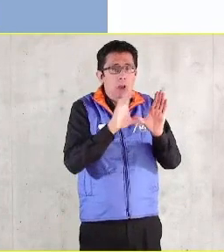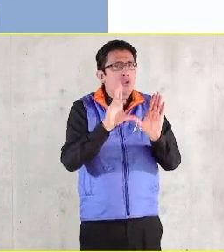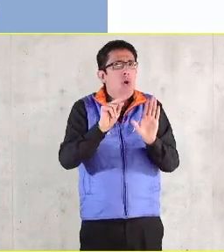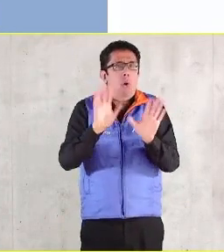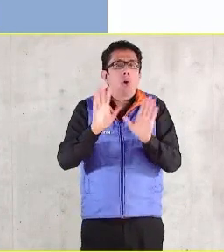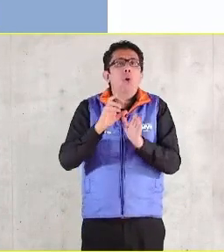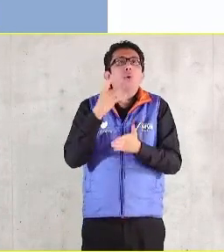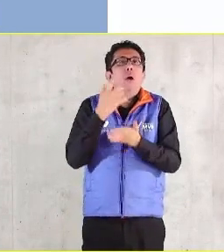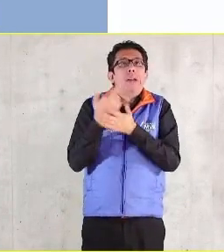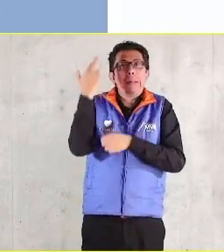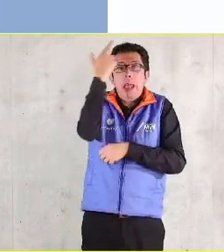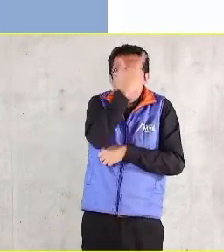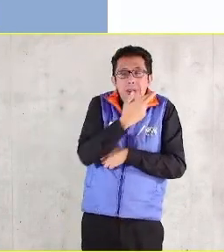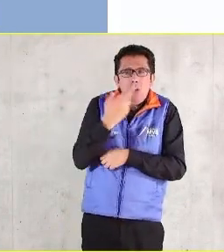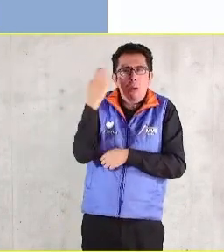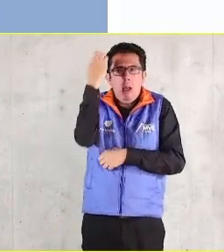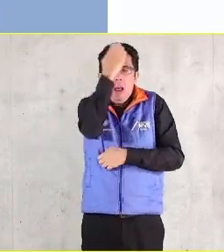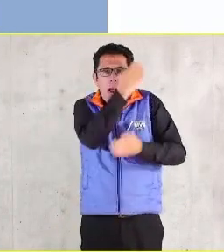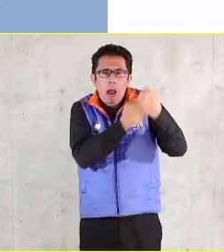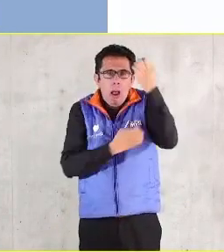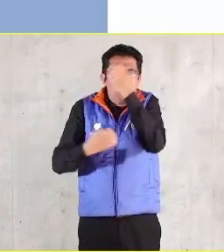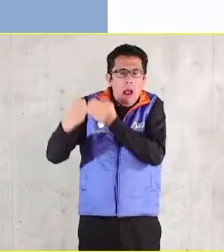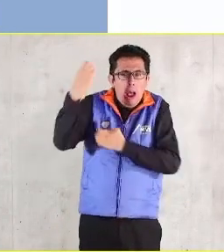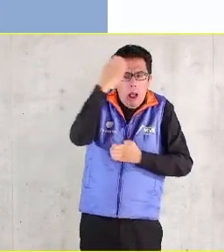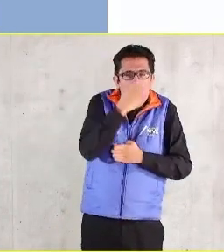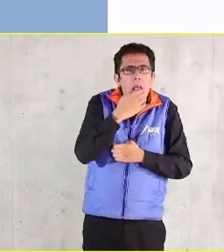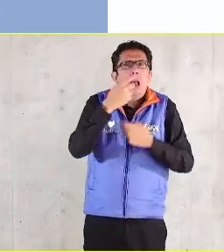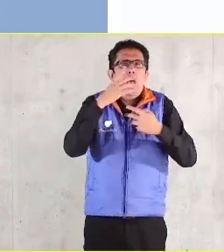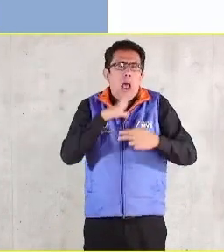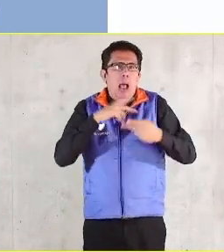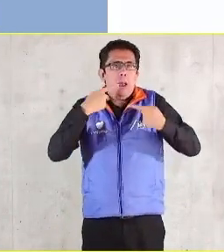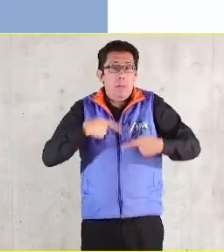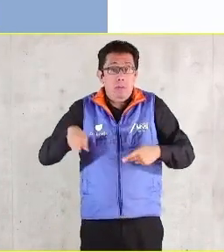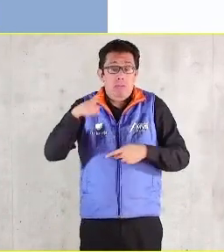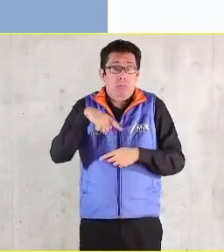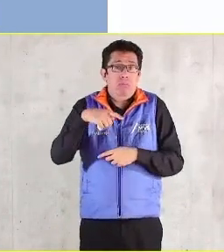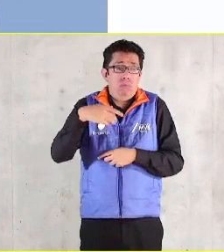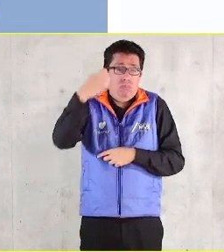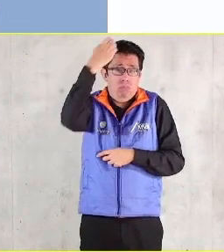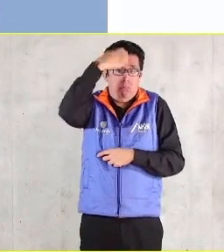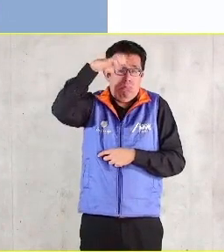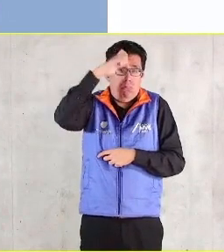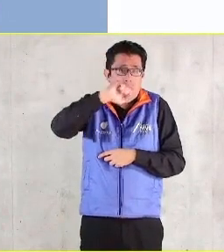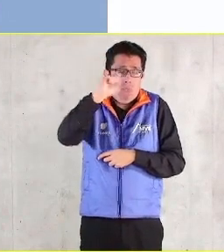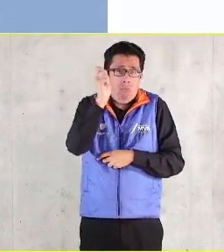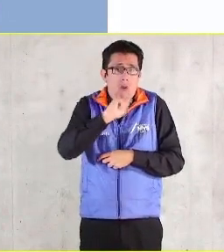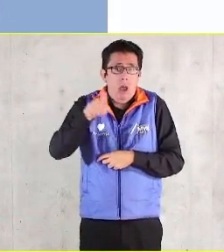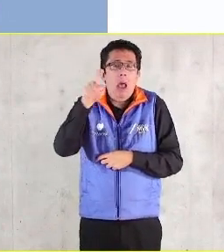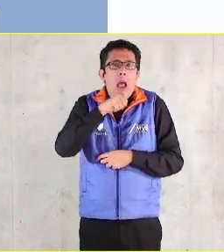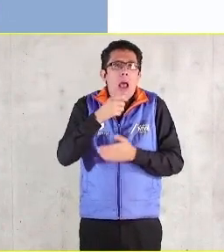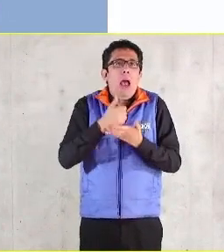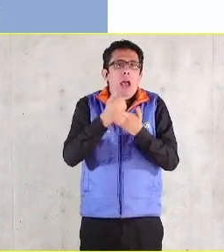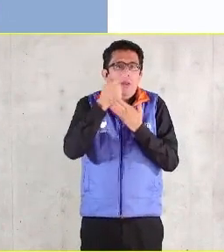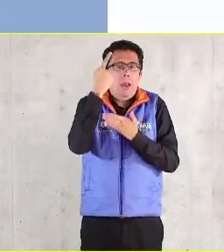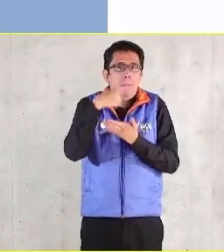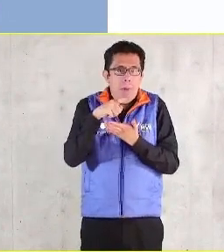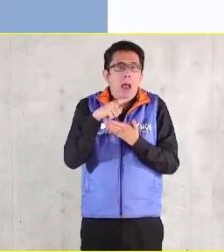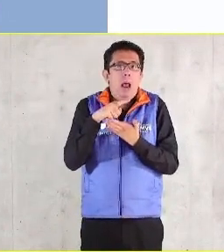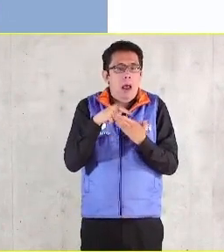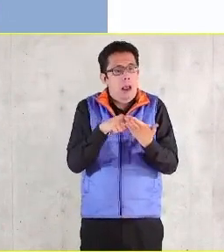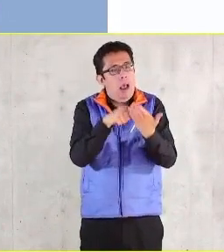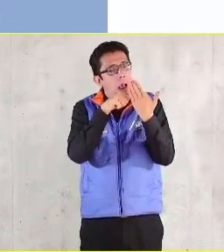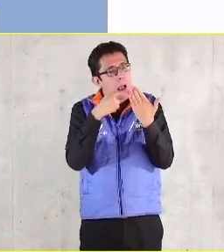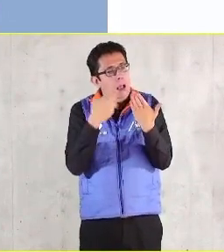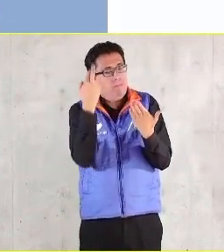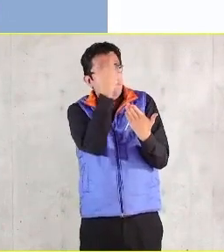través de una evaluación y de evaluadores con una gran experiencia que nos ayudan a determinar la calidad de las evidencias